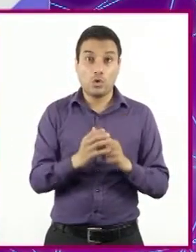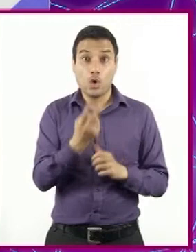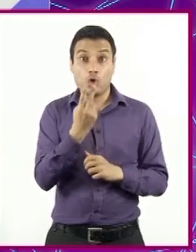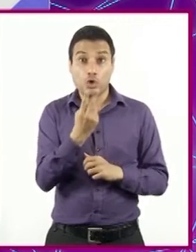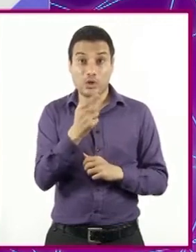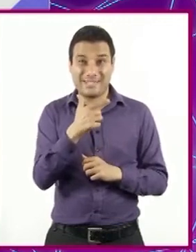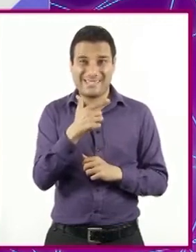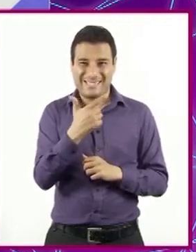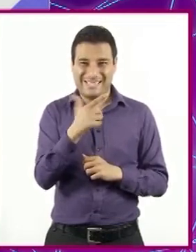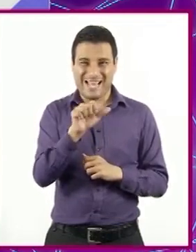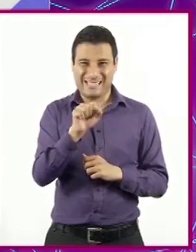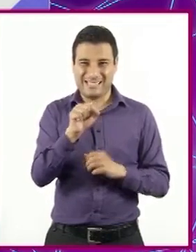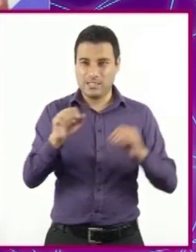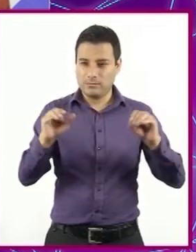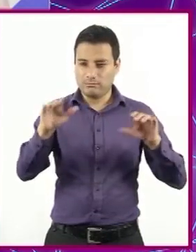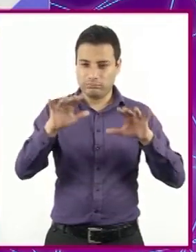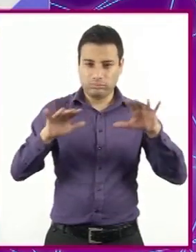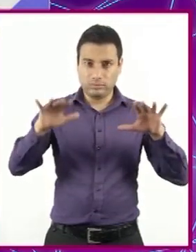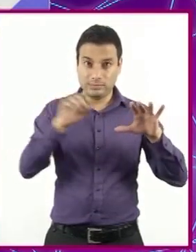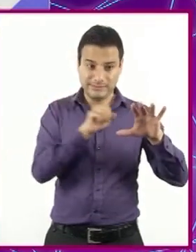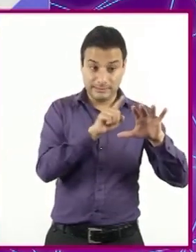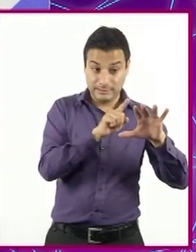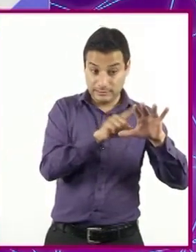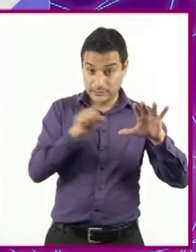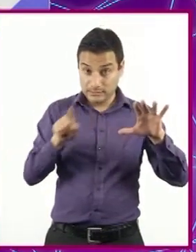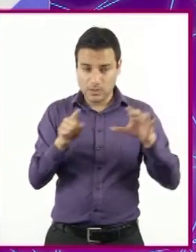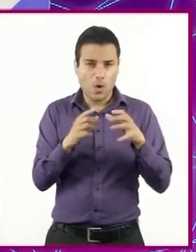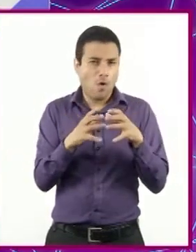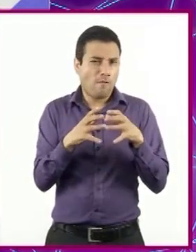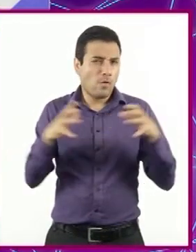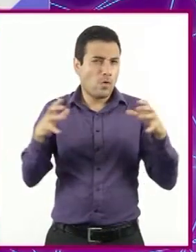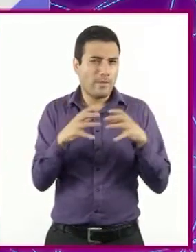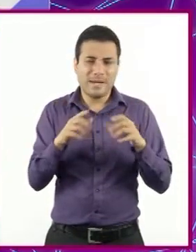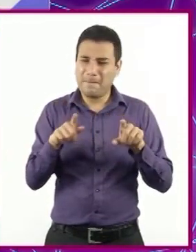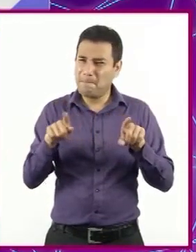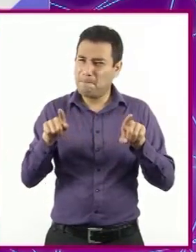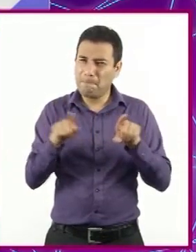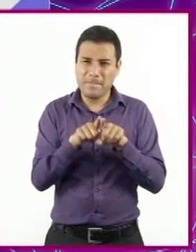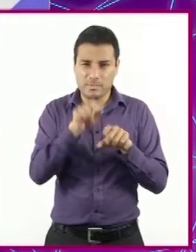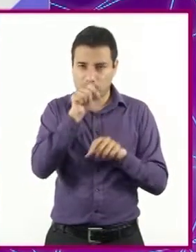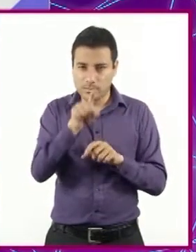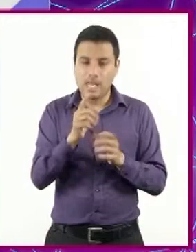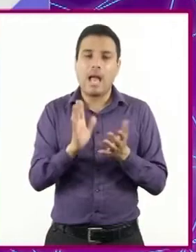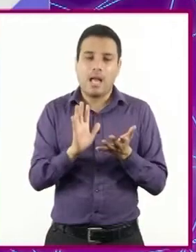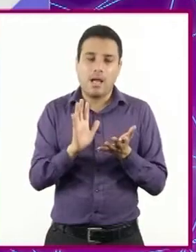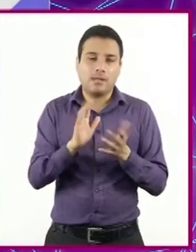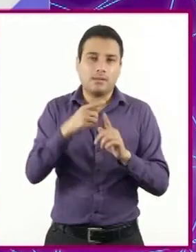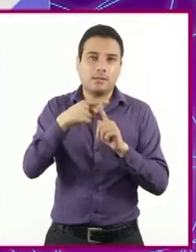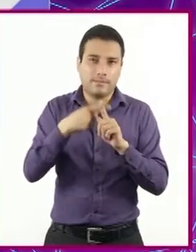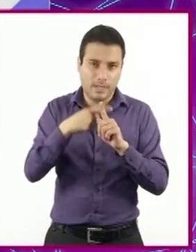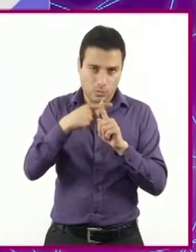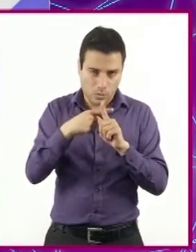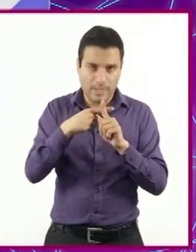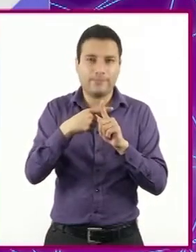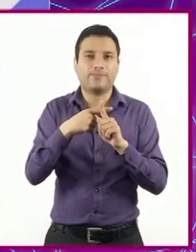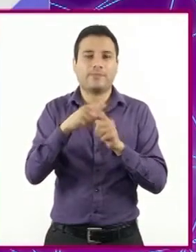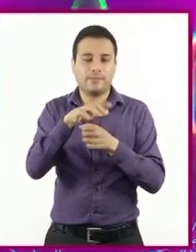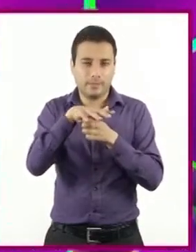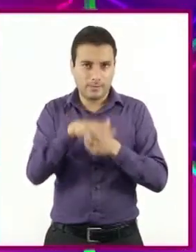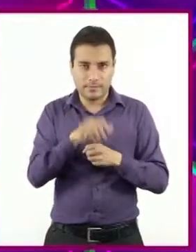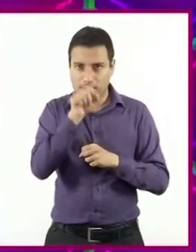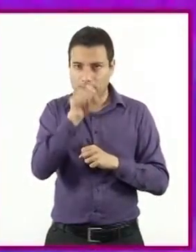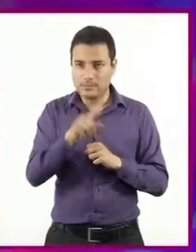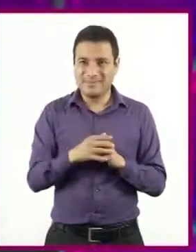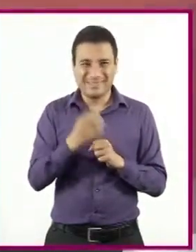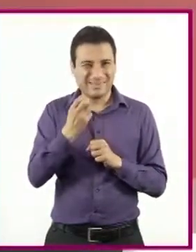diferentes ocupan el mismo volumen en idénticas condiciones de presión y temperatura. Parece un concepto muy complicado,